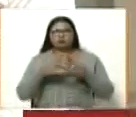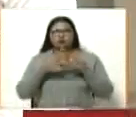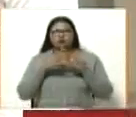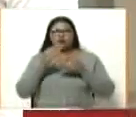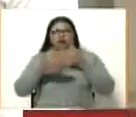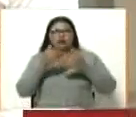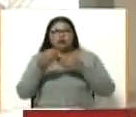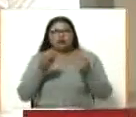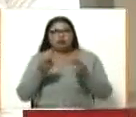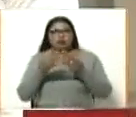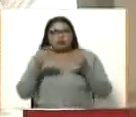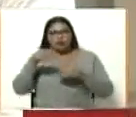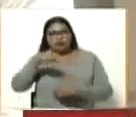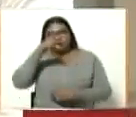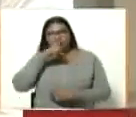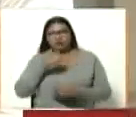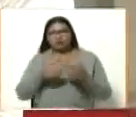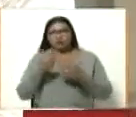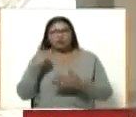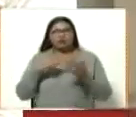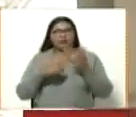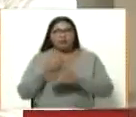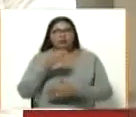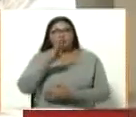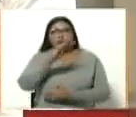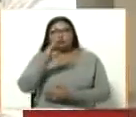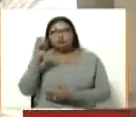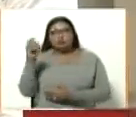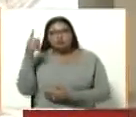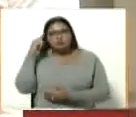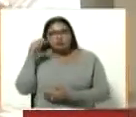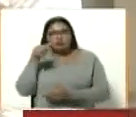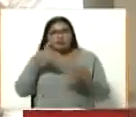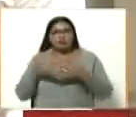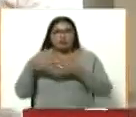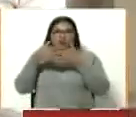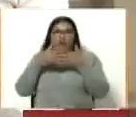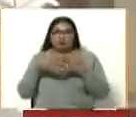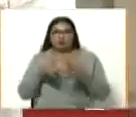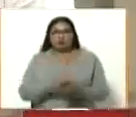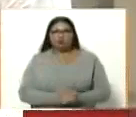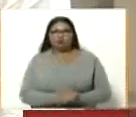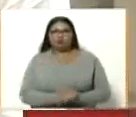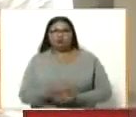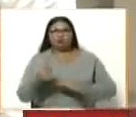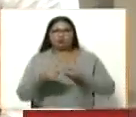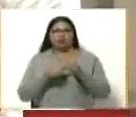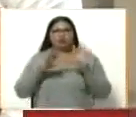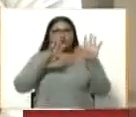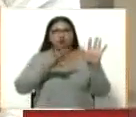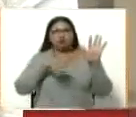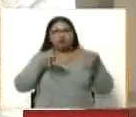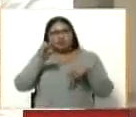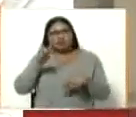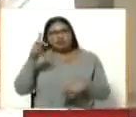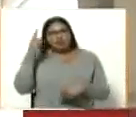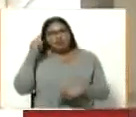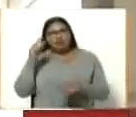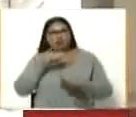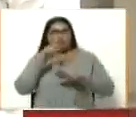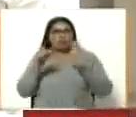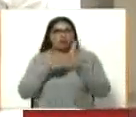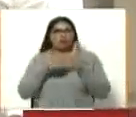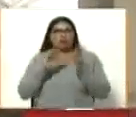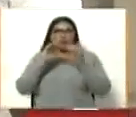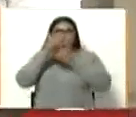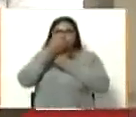Recordemos que Alex Saab tiene más de 400 días en los Estados Unidos y cumple 913 días de secuestro en total.